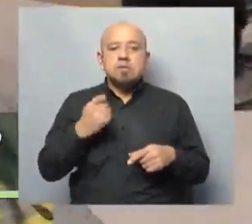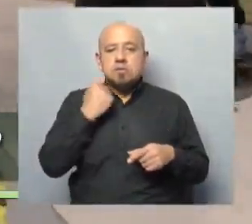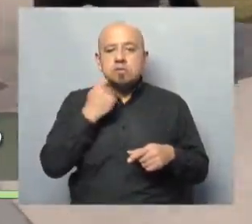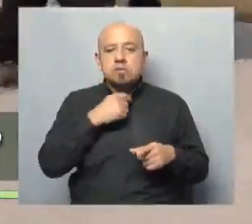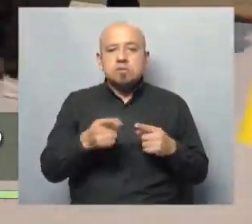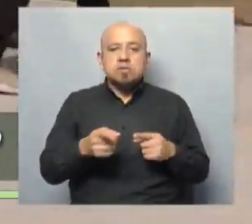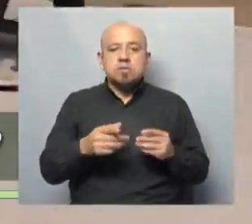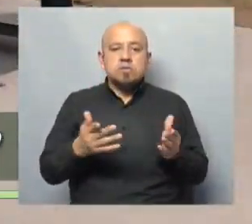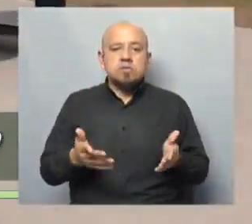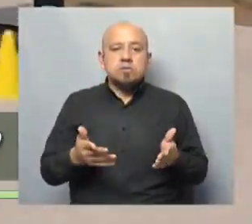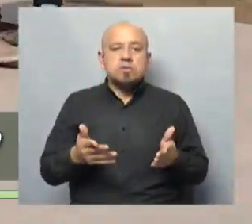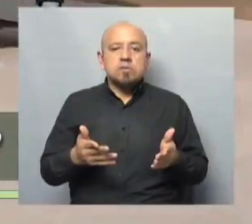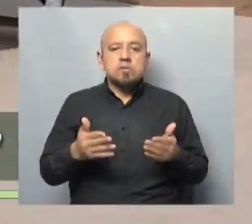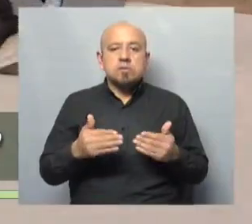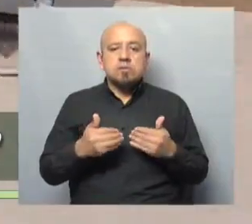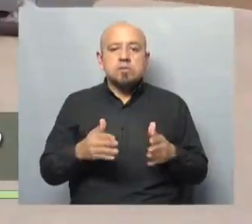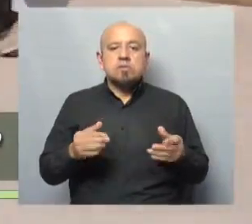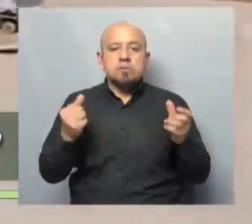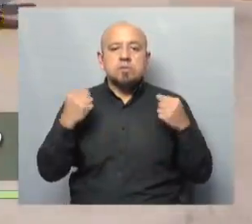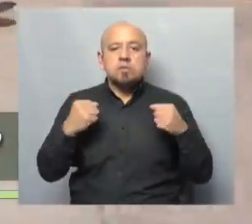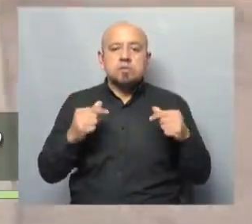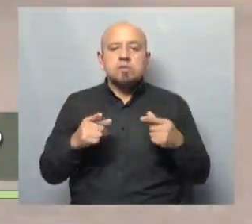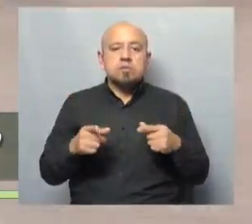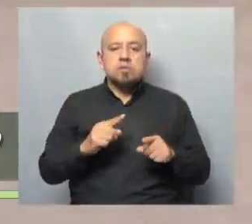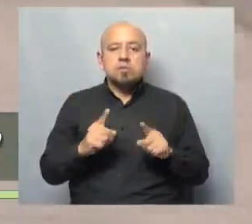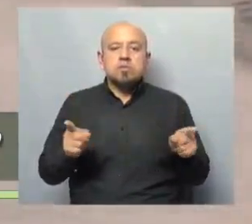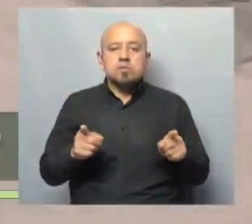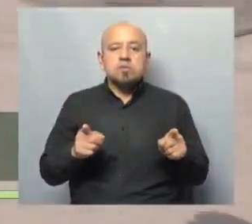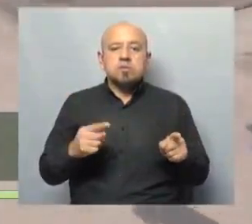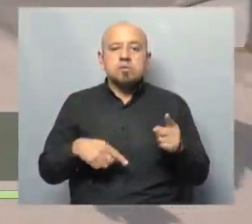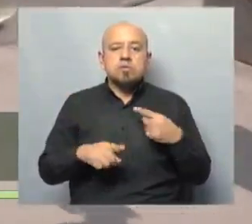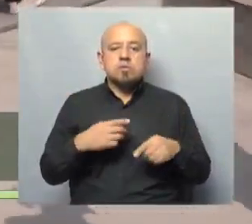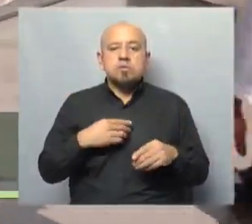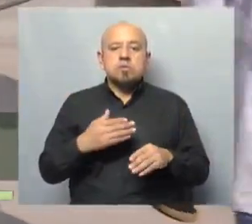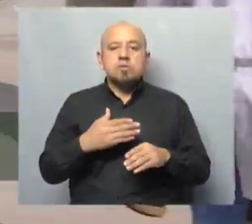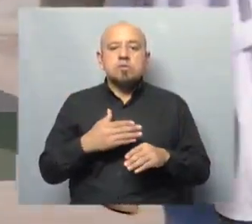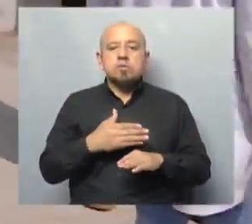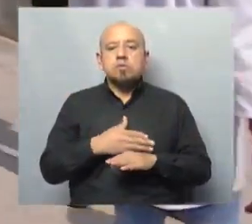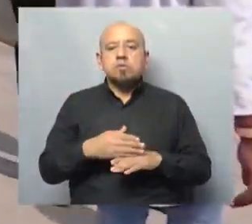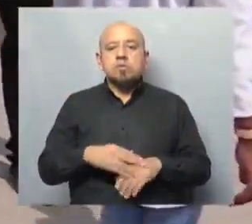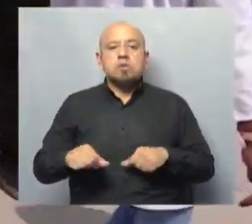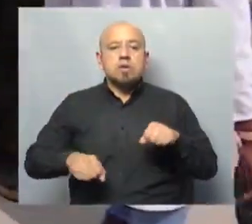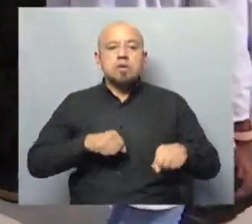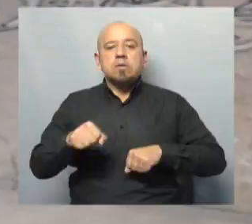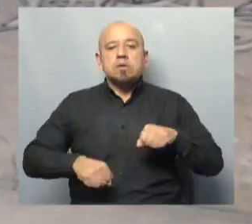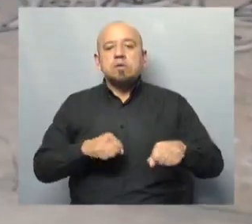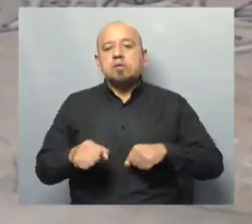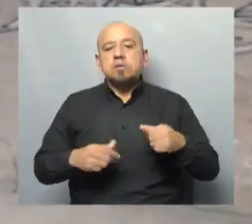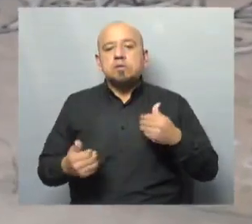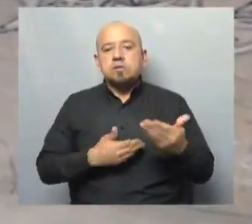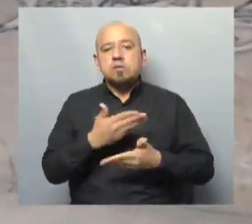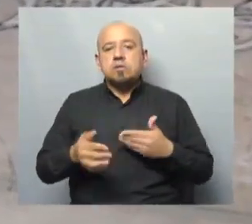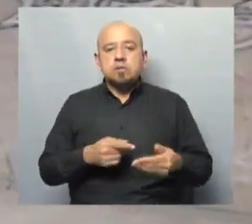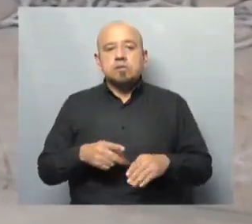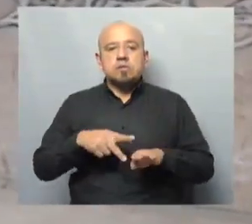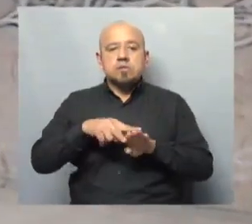algo de iniciación a las prácticas no sólo es que está bueno que después se incluya un poco más la bici otros deportes que convivimos las pistas